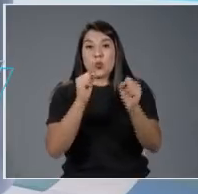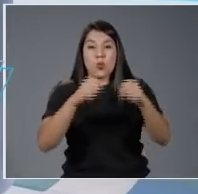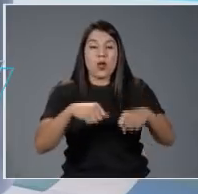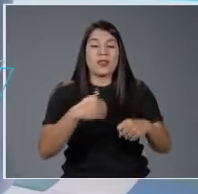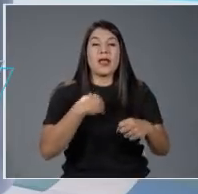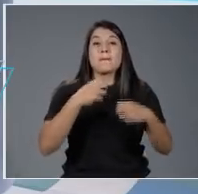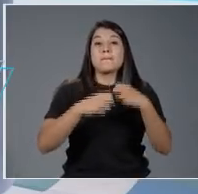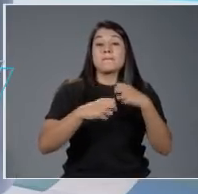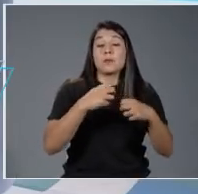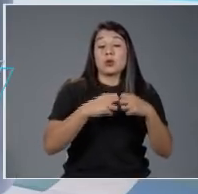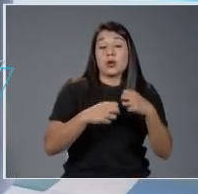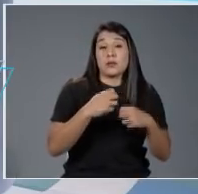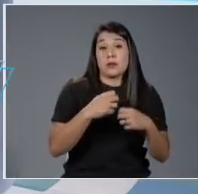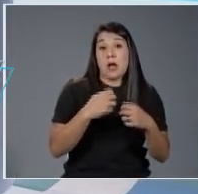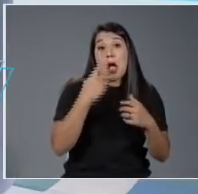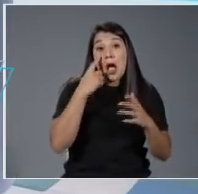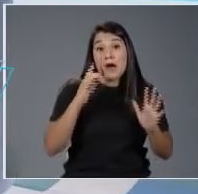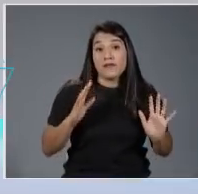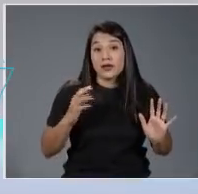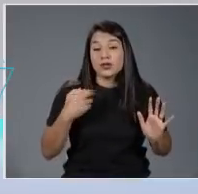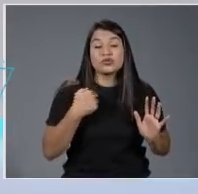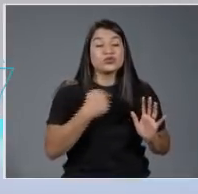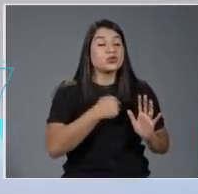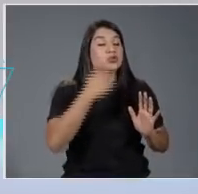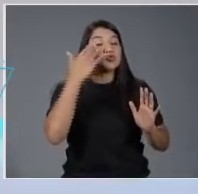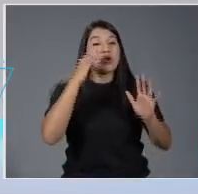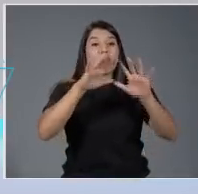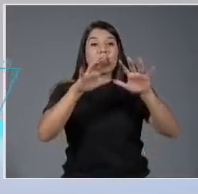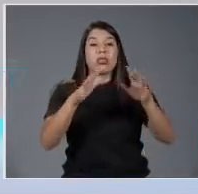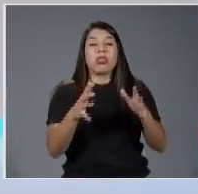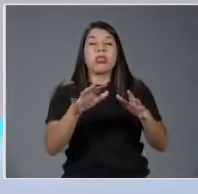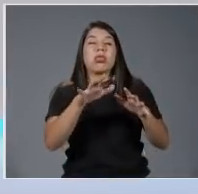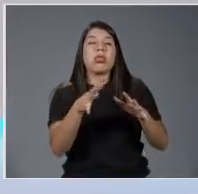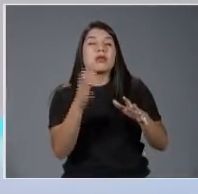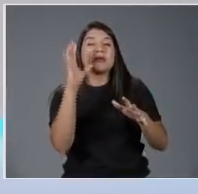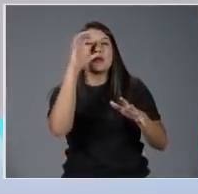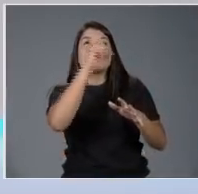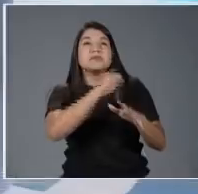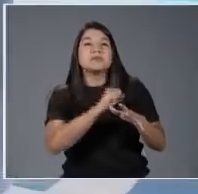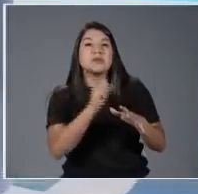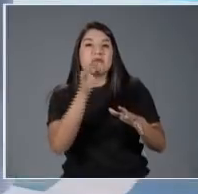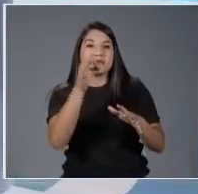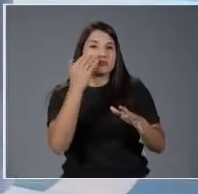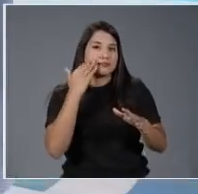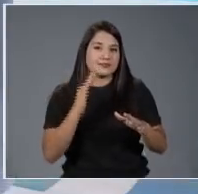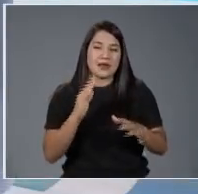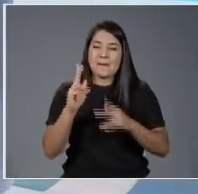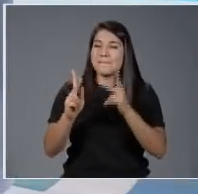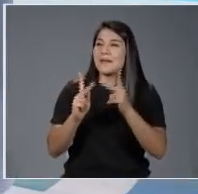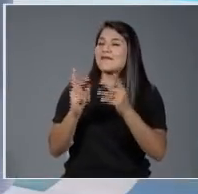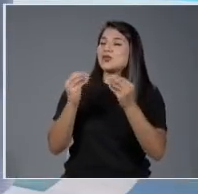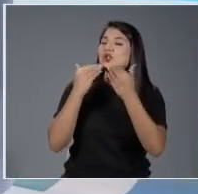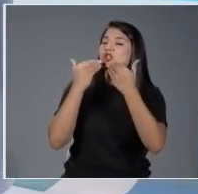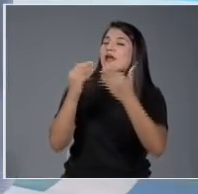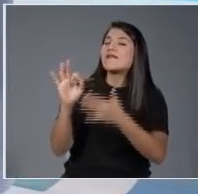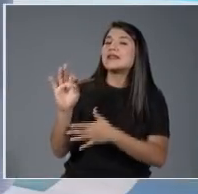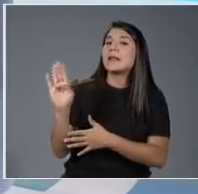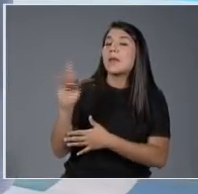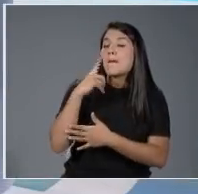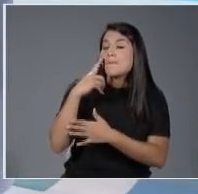ser que le resulte. Vamos a ver, no tenemos una bolita de cristal. Perfecto, muchísimas gracias a don Francisco Barahona por